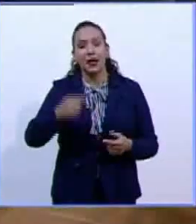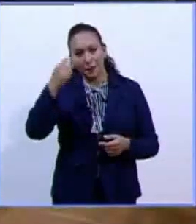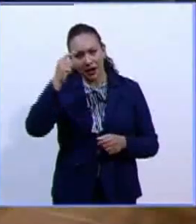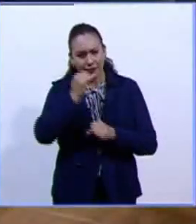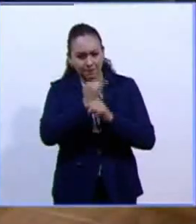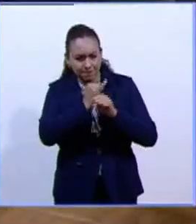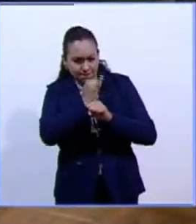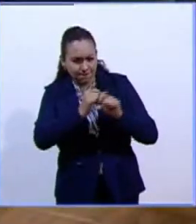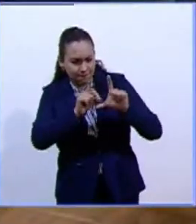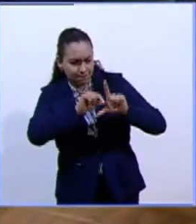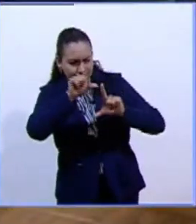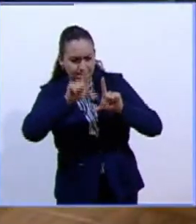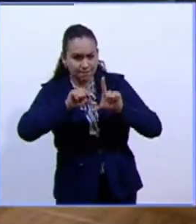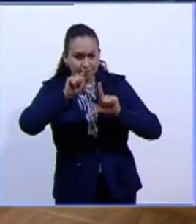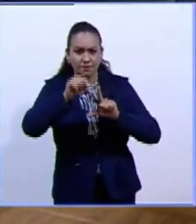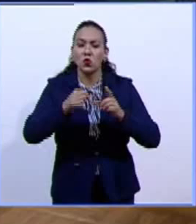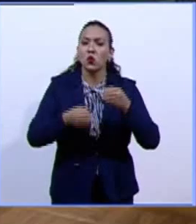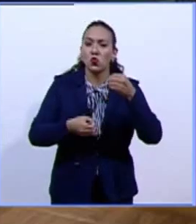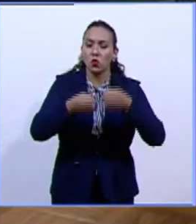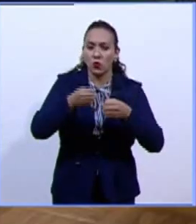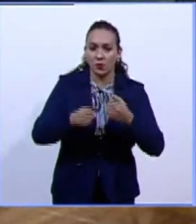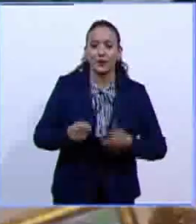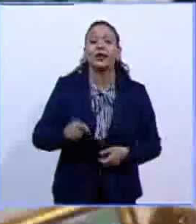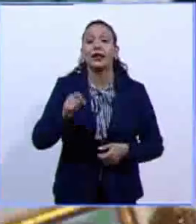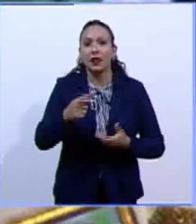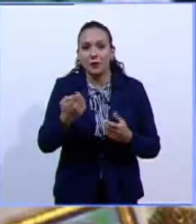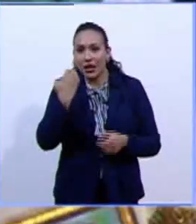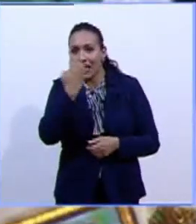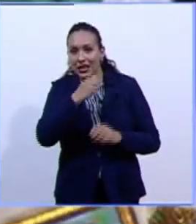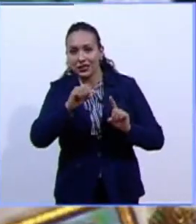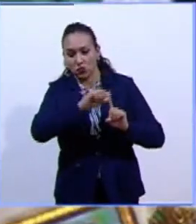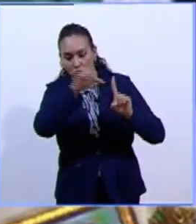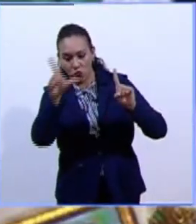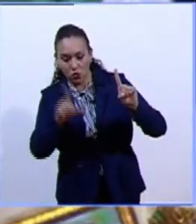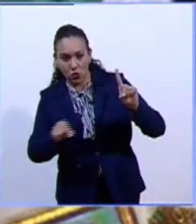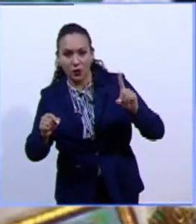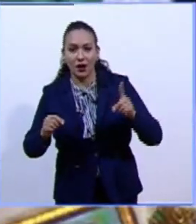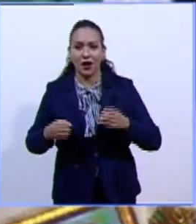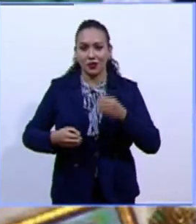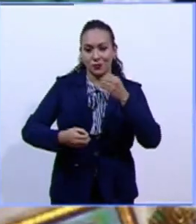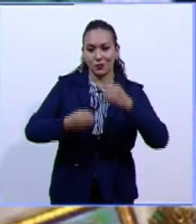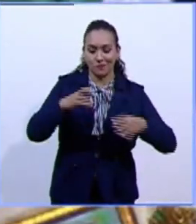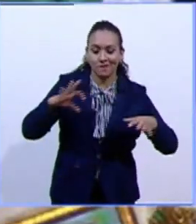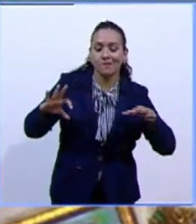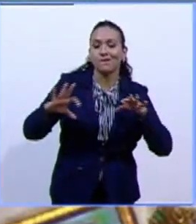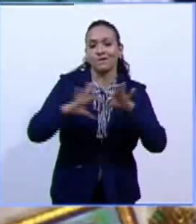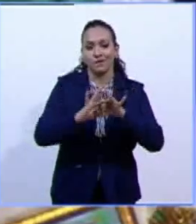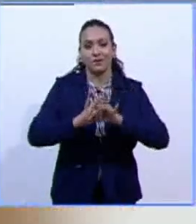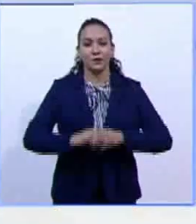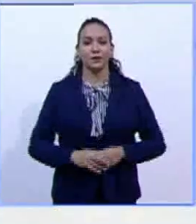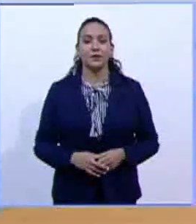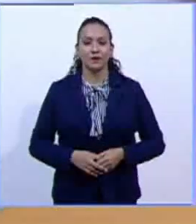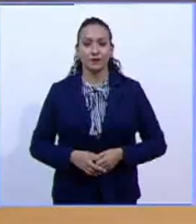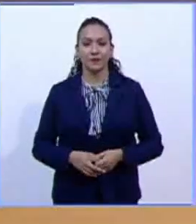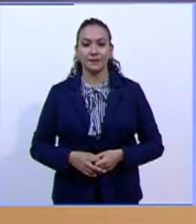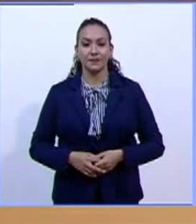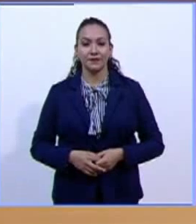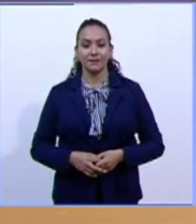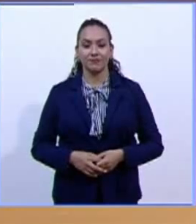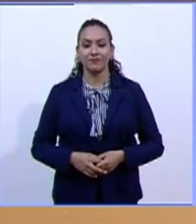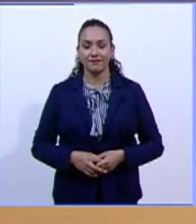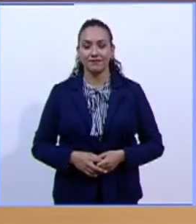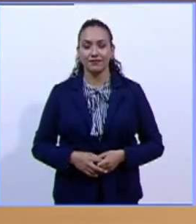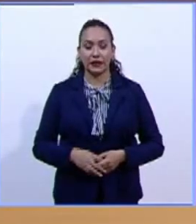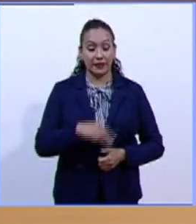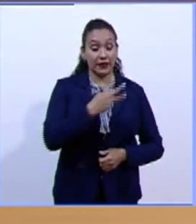Judicial y Red Iberoamericana de Escuelas Judiciales. Del